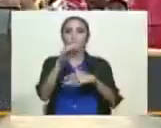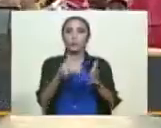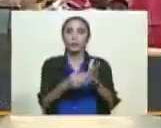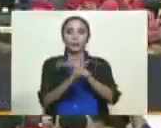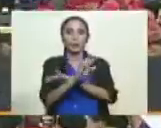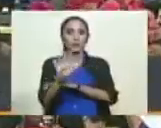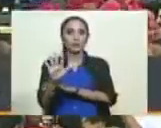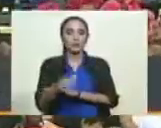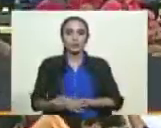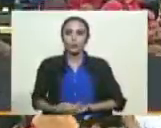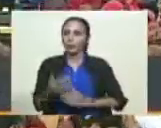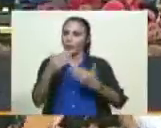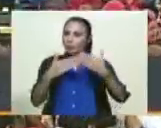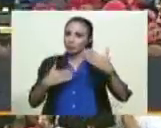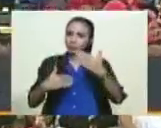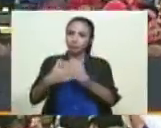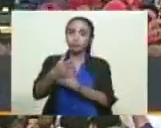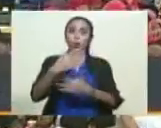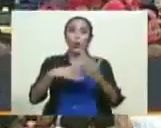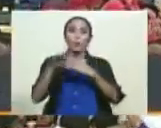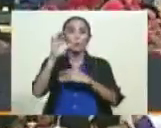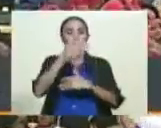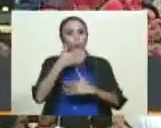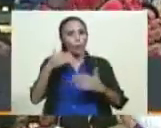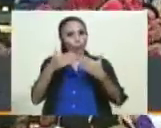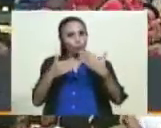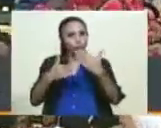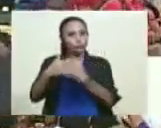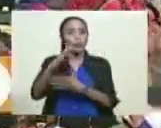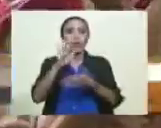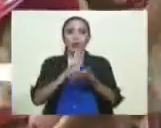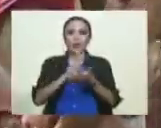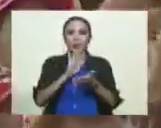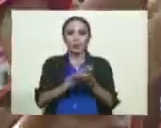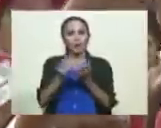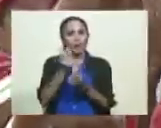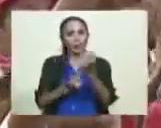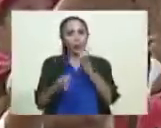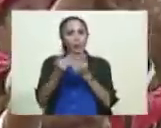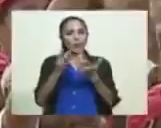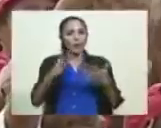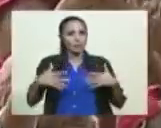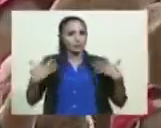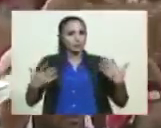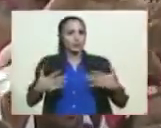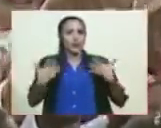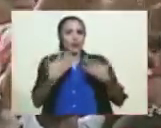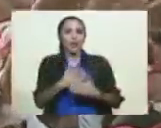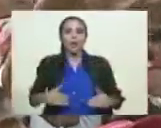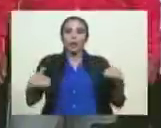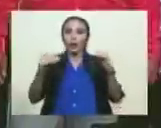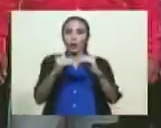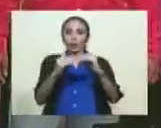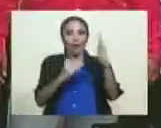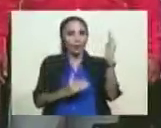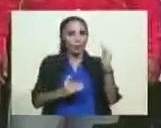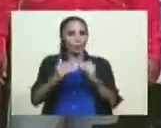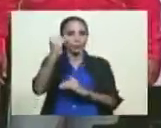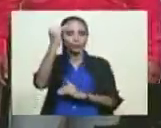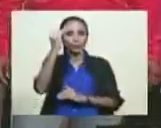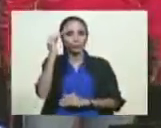2019-2025 y llevar a nuestro país hacia la prosperidad, la felicidad, la igualdad y el crecimiento.